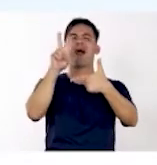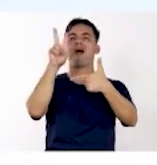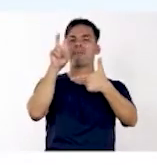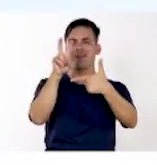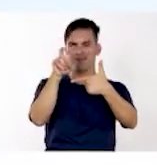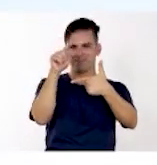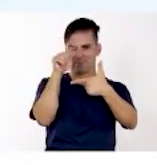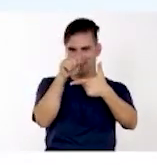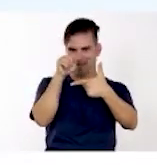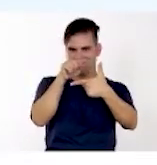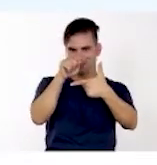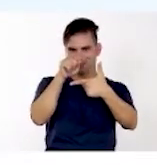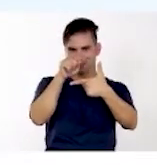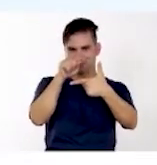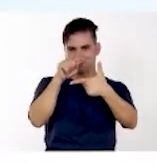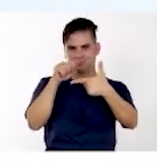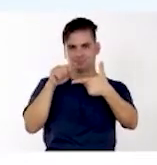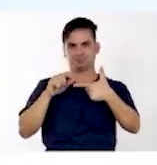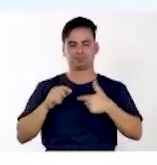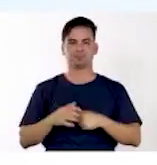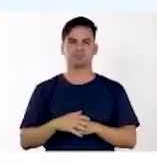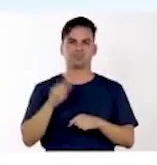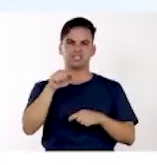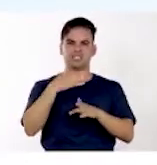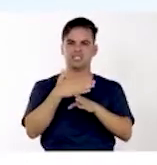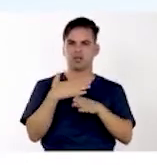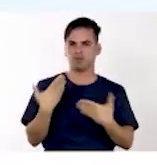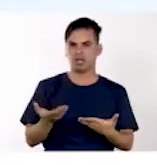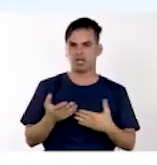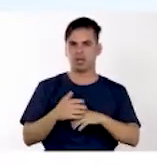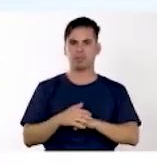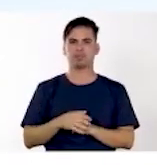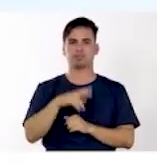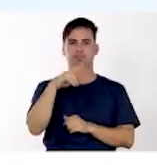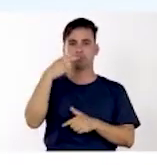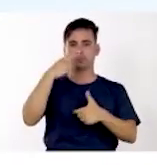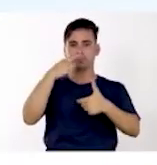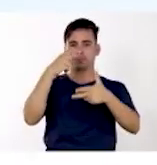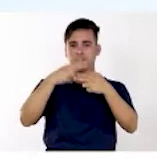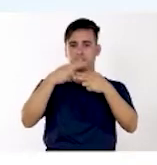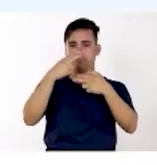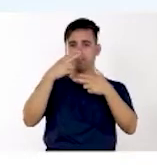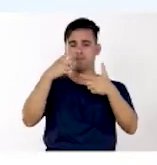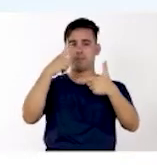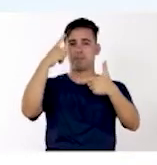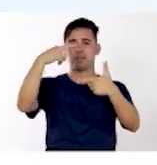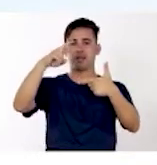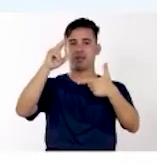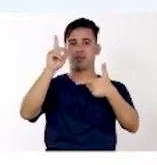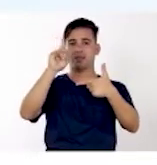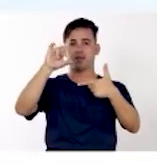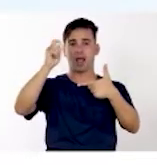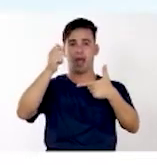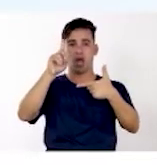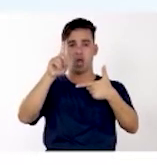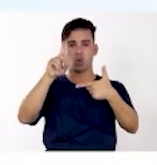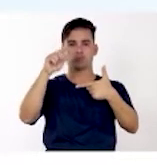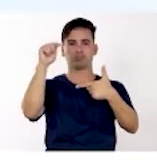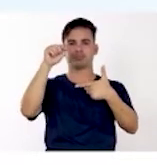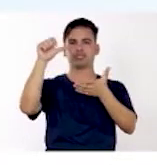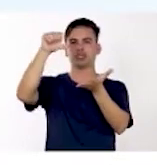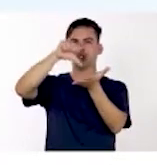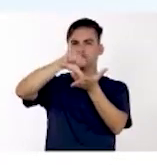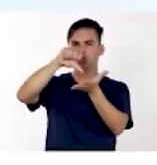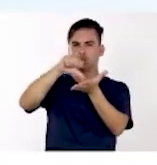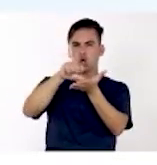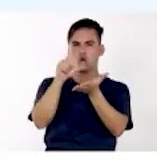Es decir, que ese predicado tiene una forma verbal que es el núcleo de